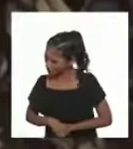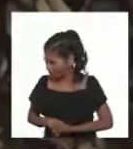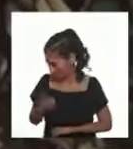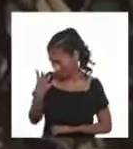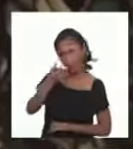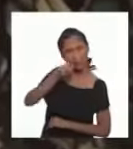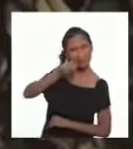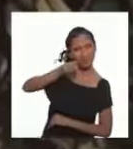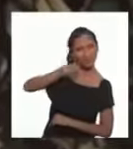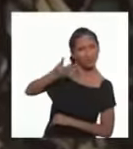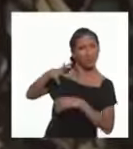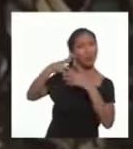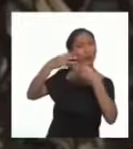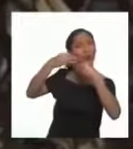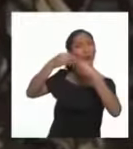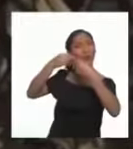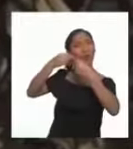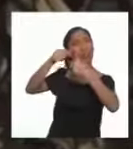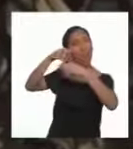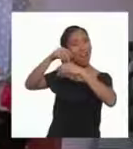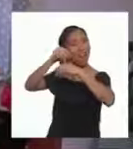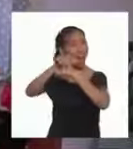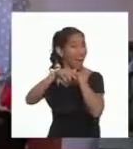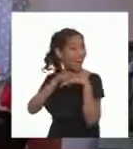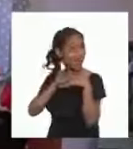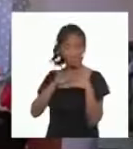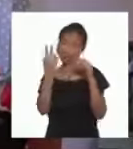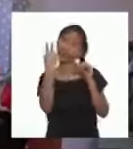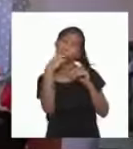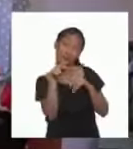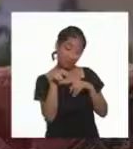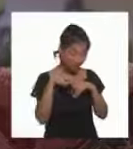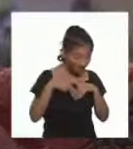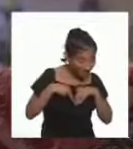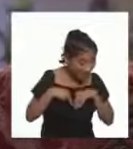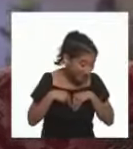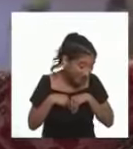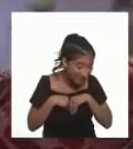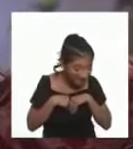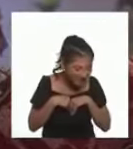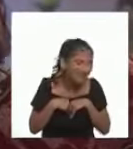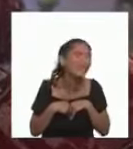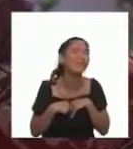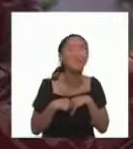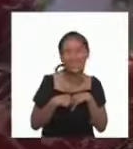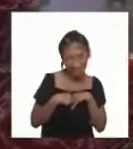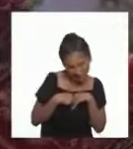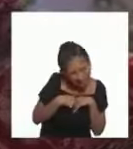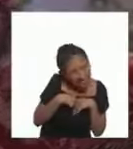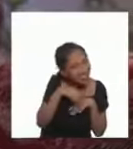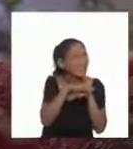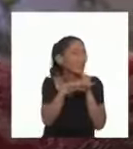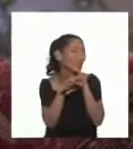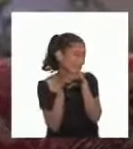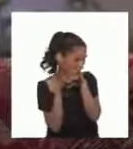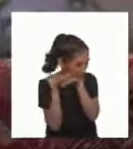ve que es muy suavecito. Y mira, qué suavecito